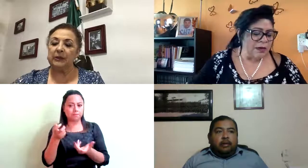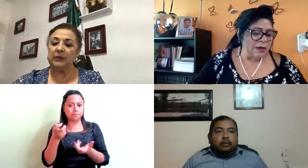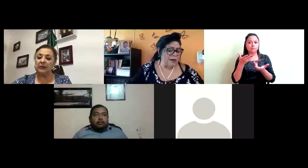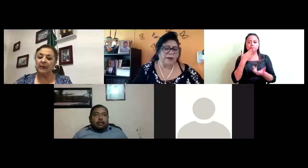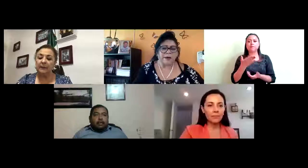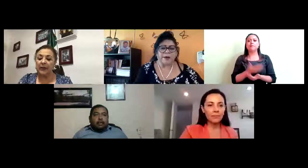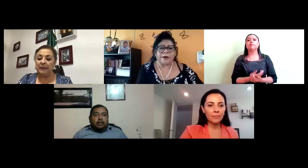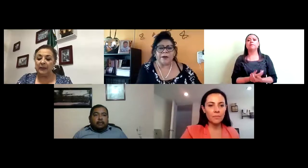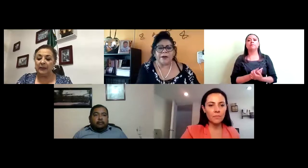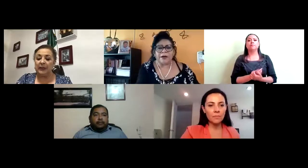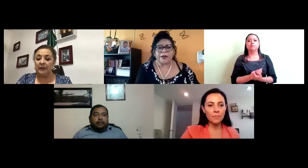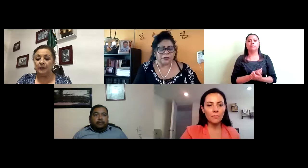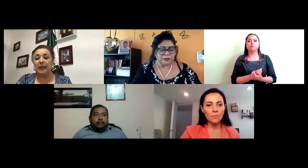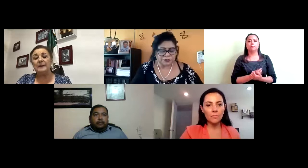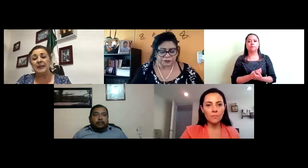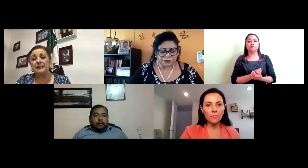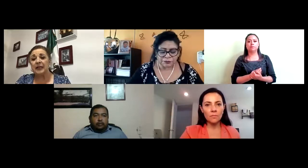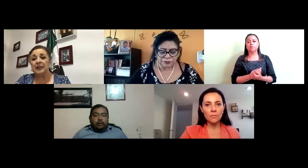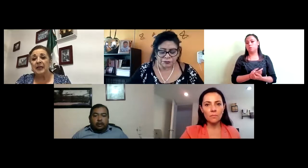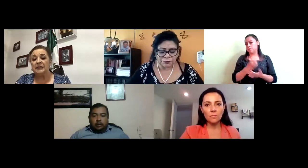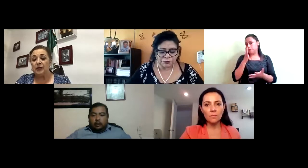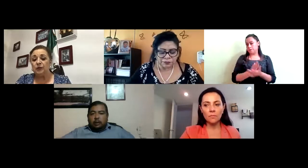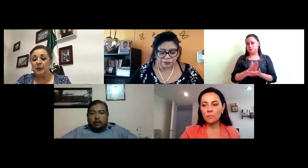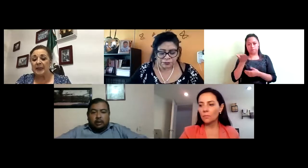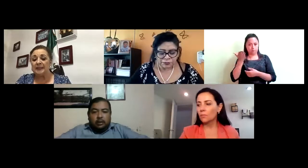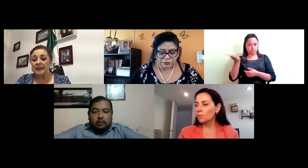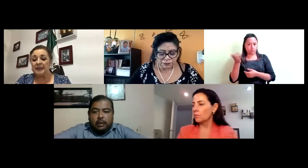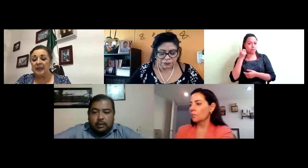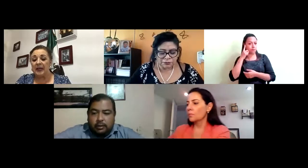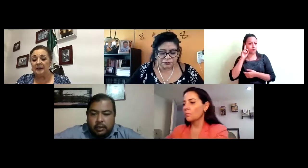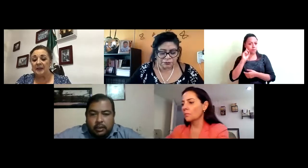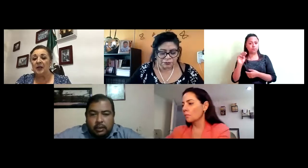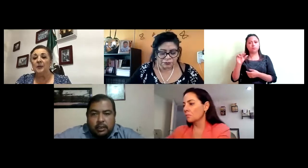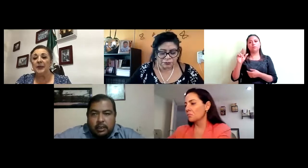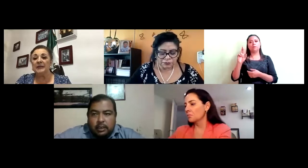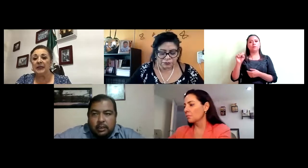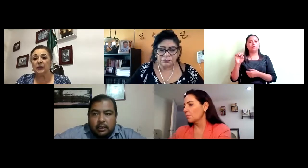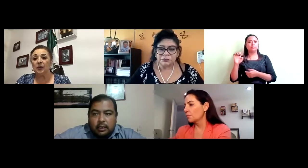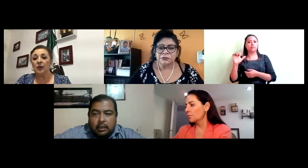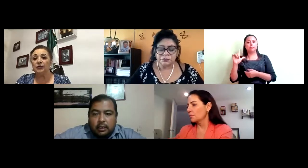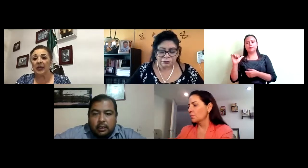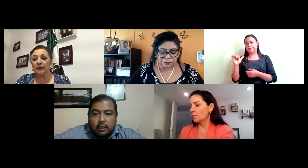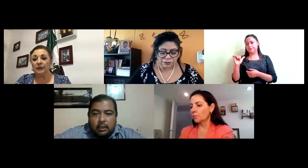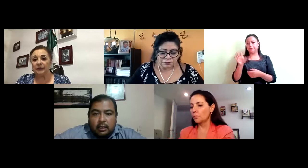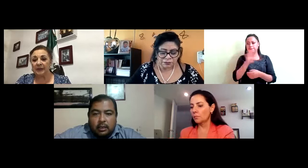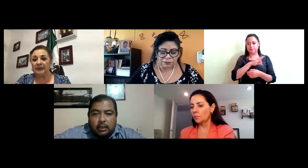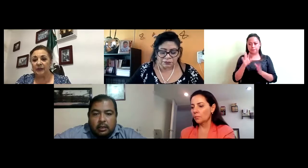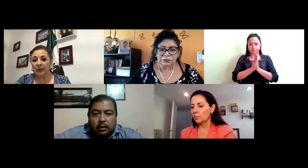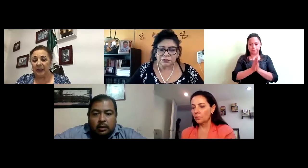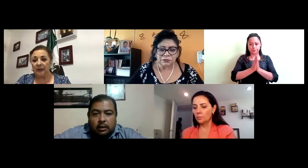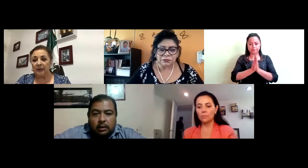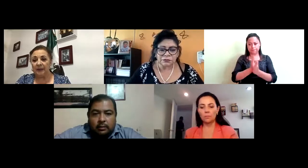Pues nada más le voy a pedir a la diputada Marisela si nos puede hacer llegar por escrito los cambios que usted